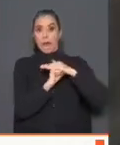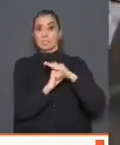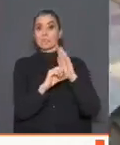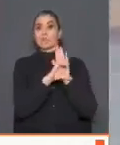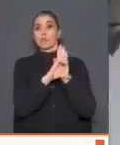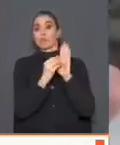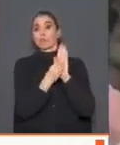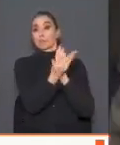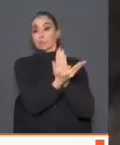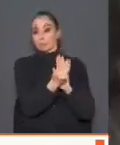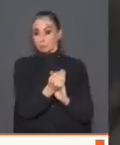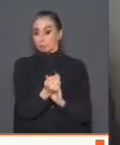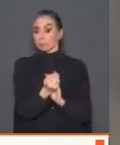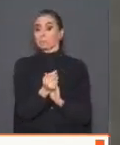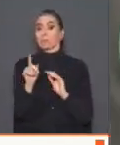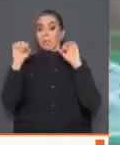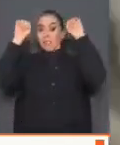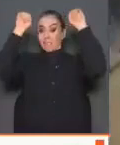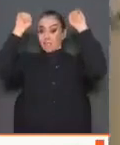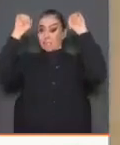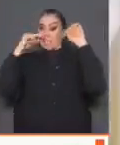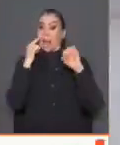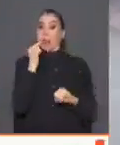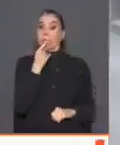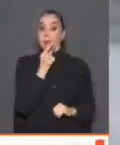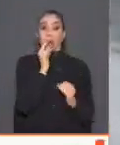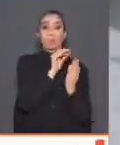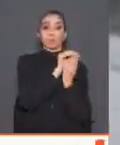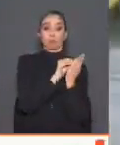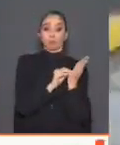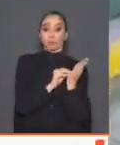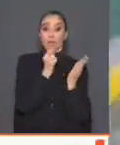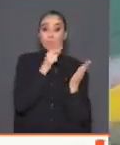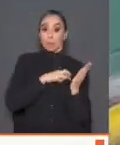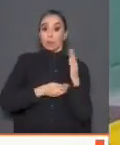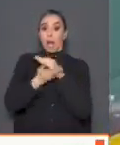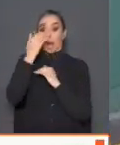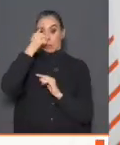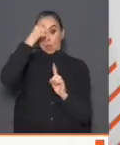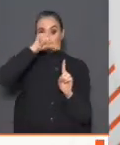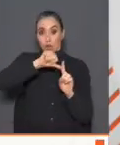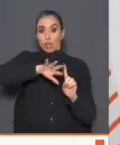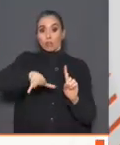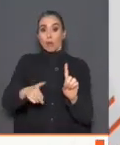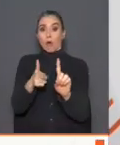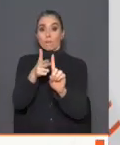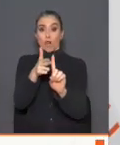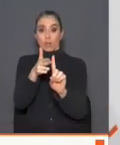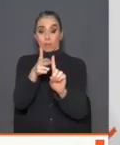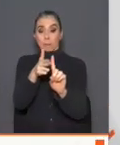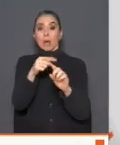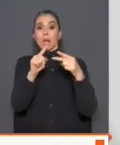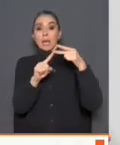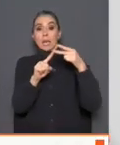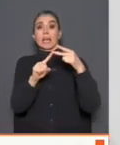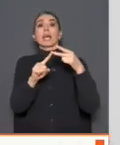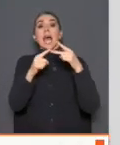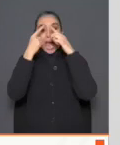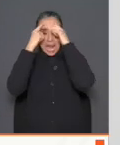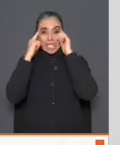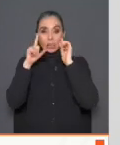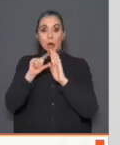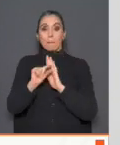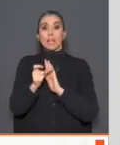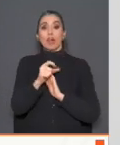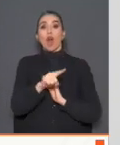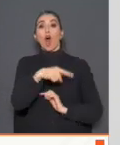la ley. De acuerdo a Fiscalía, el imputado tiene entre sus antecedentes una condena por robo con intimidación y otra por lesiones menos graves en contra de